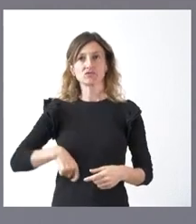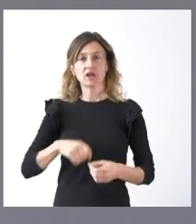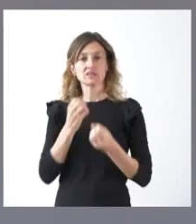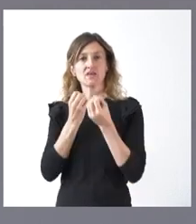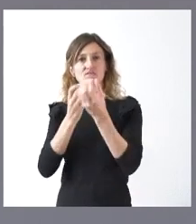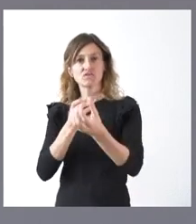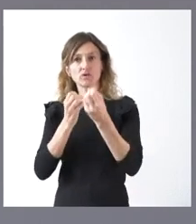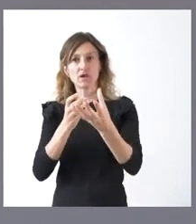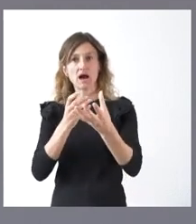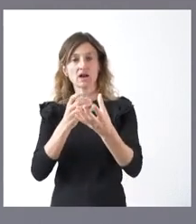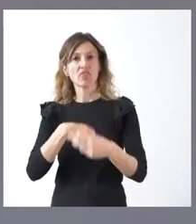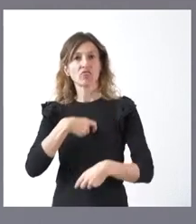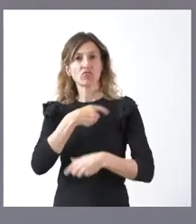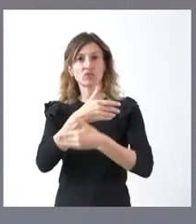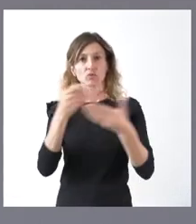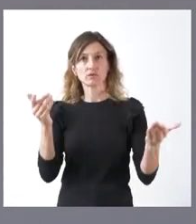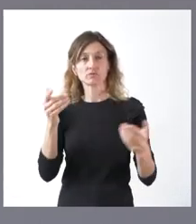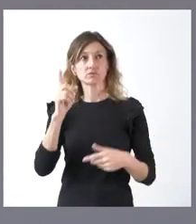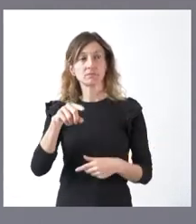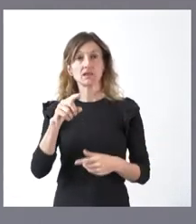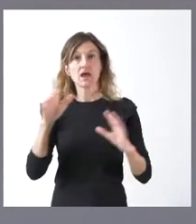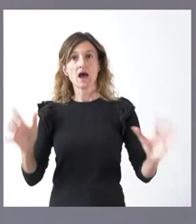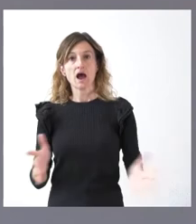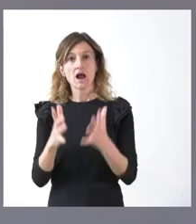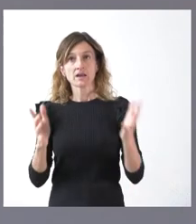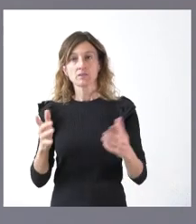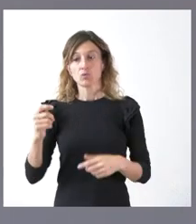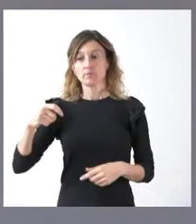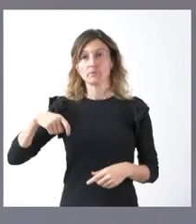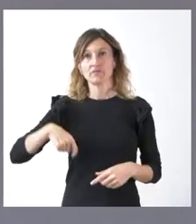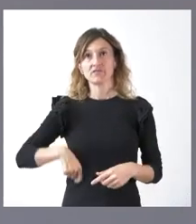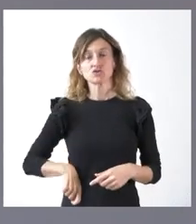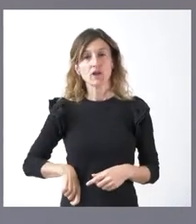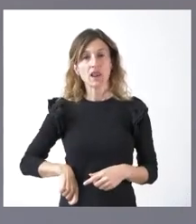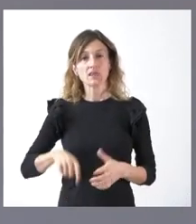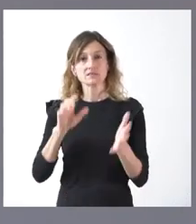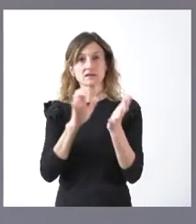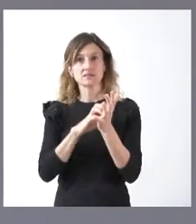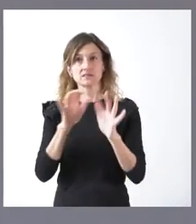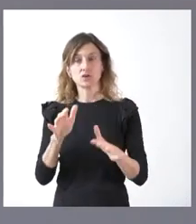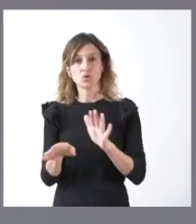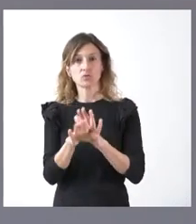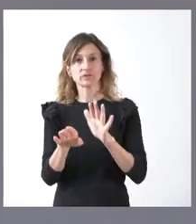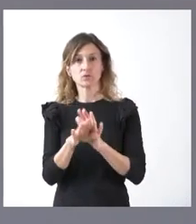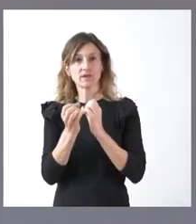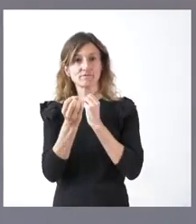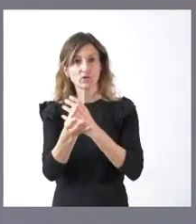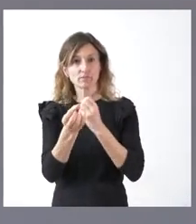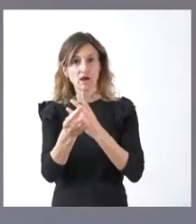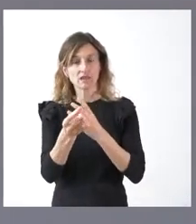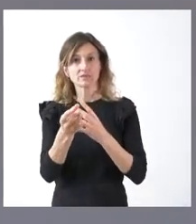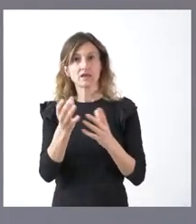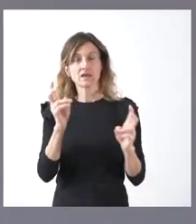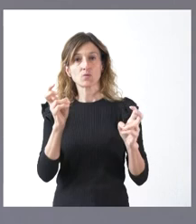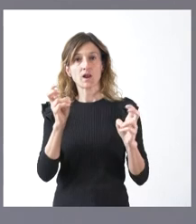Al conjunto de los ciudadanos y nosotros lo que hacemos Es animar a Los profesionales de los modos de Castilla y león que sigan informando que los sigan haciendo